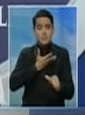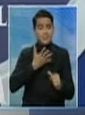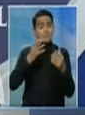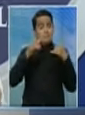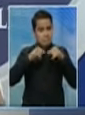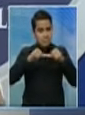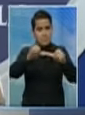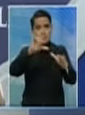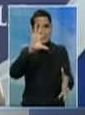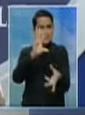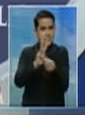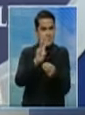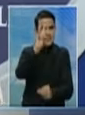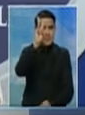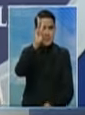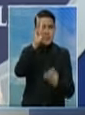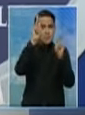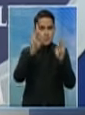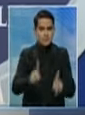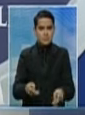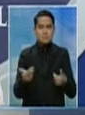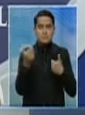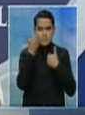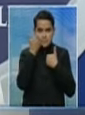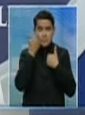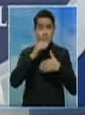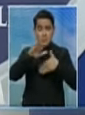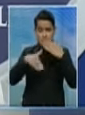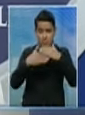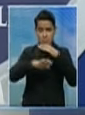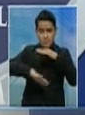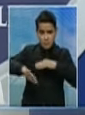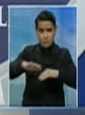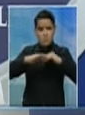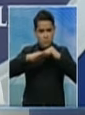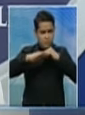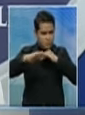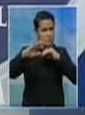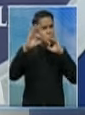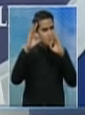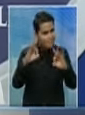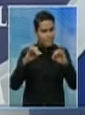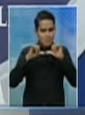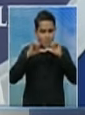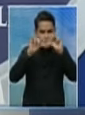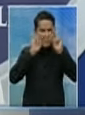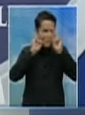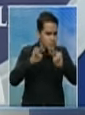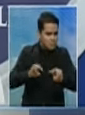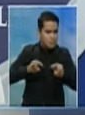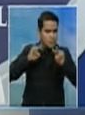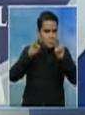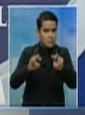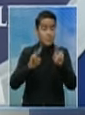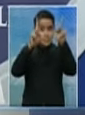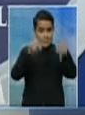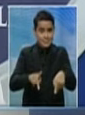casos confirmados. Todos se mantienen estables y en monitoreo constante. De los 6